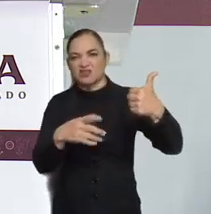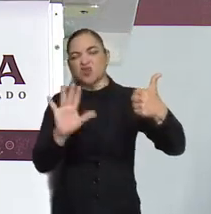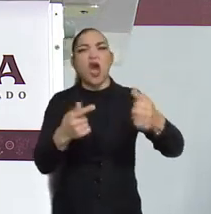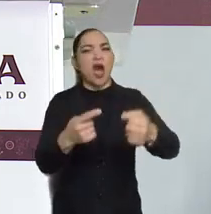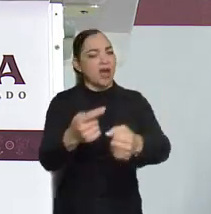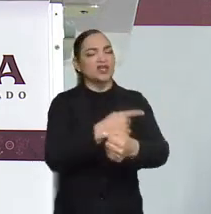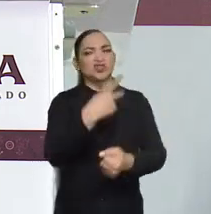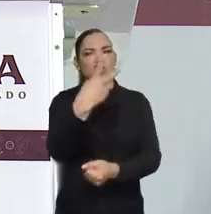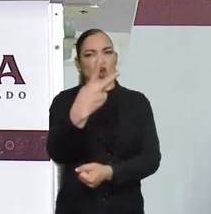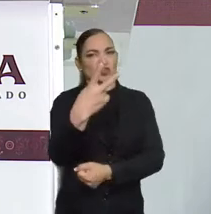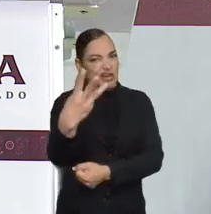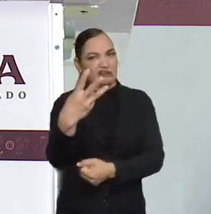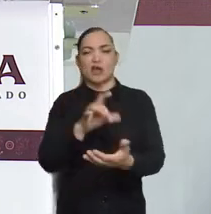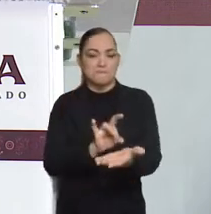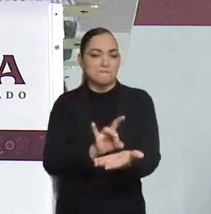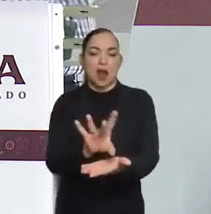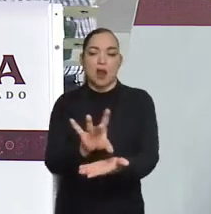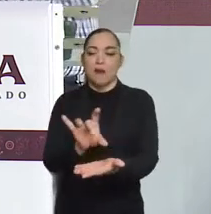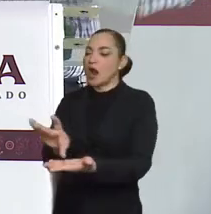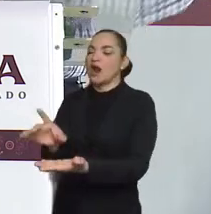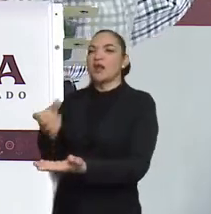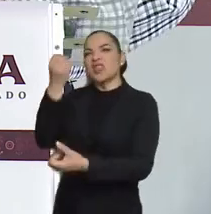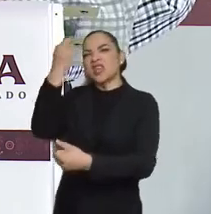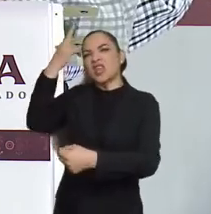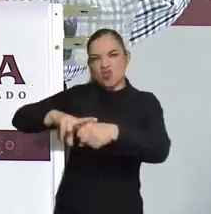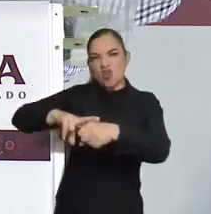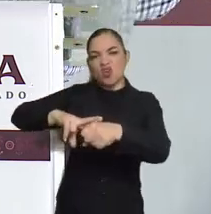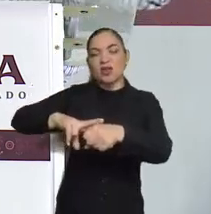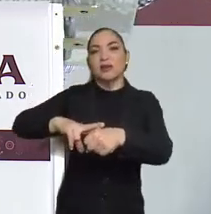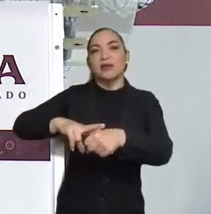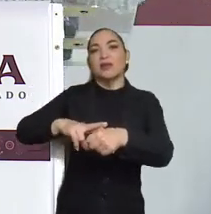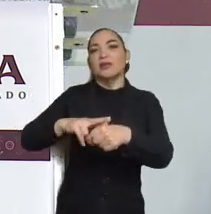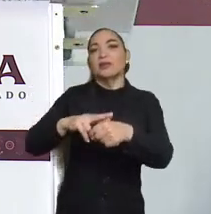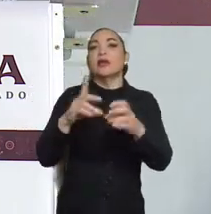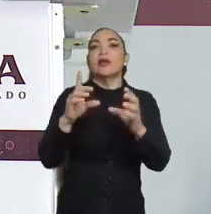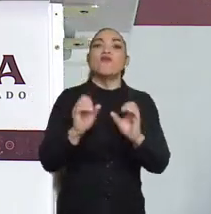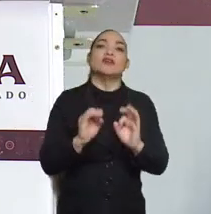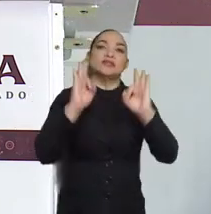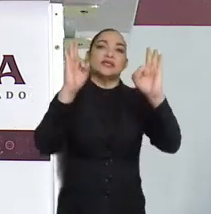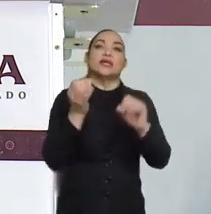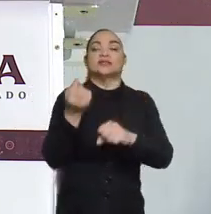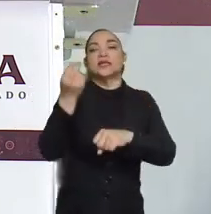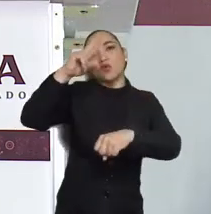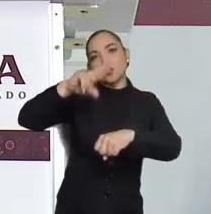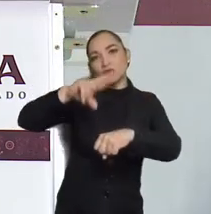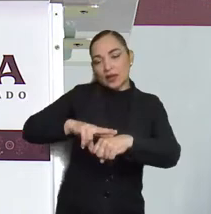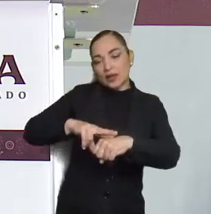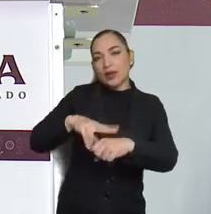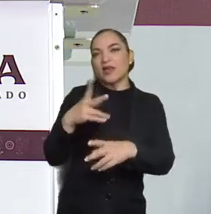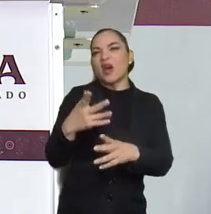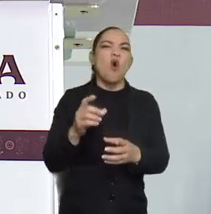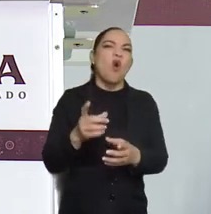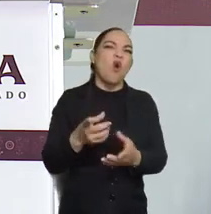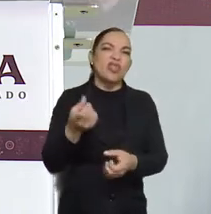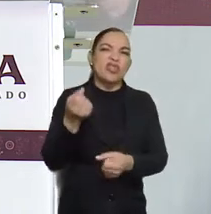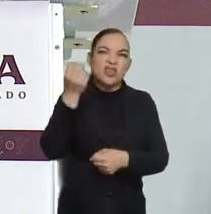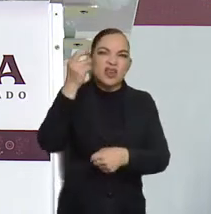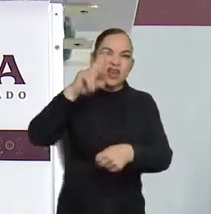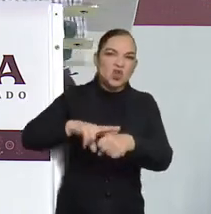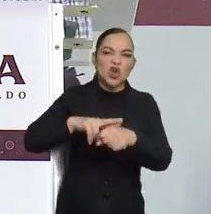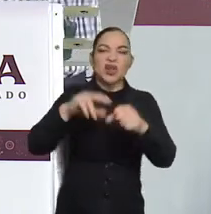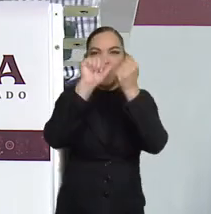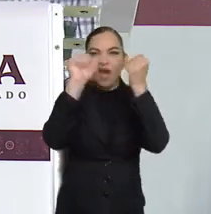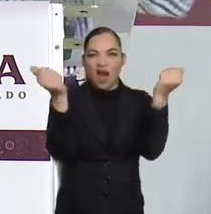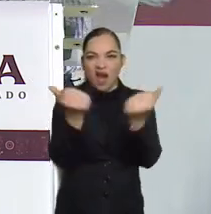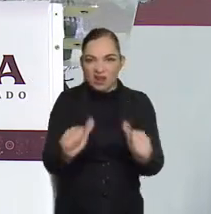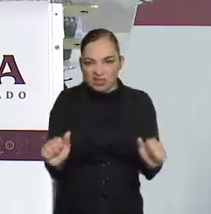2 o 3, 2. Uno que era el director de secundarias, y otro que era director de artes, directora de arte y oficio,